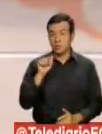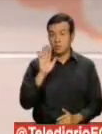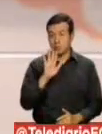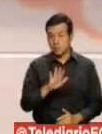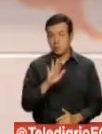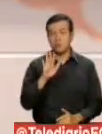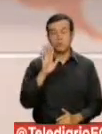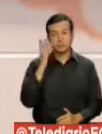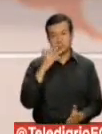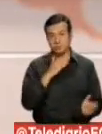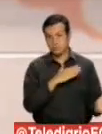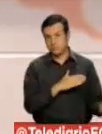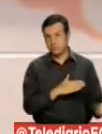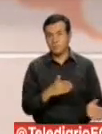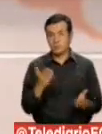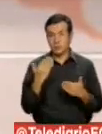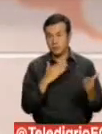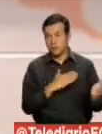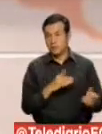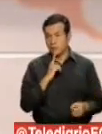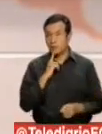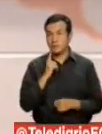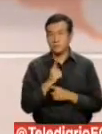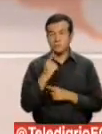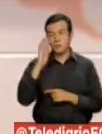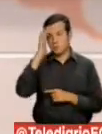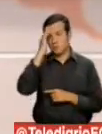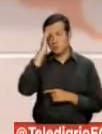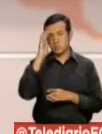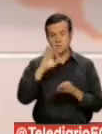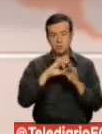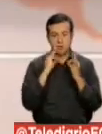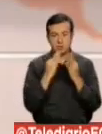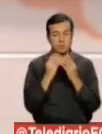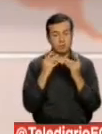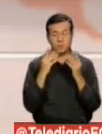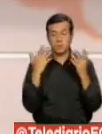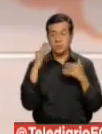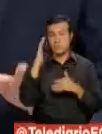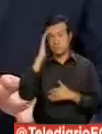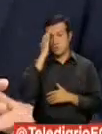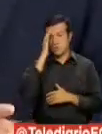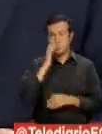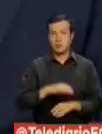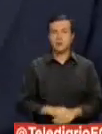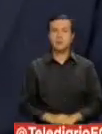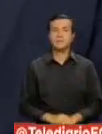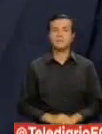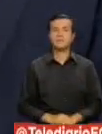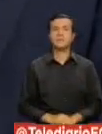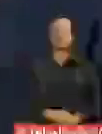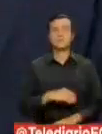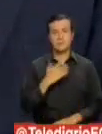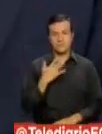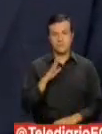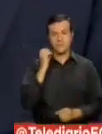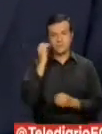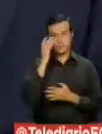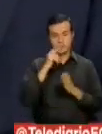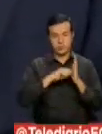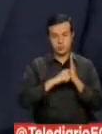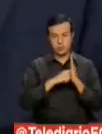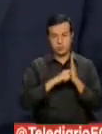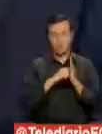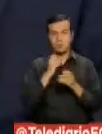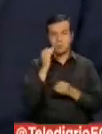es el fondo de esto realmente que ha preocupado a la familia sobremanera. Existe además dentro del informe de Contraloría